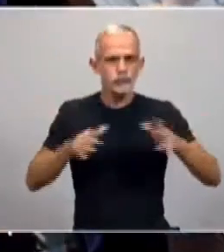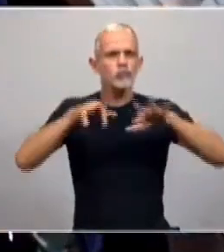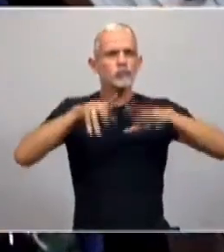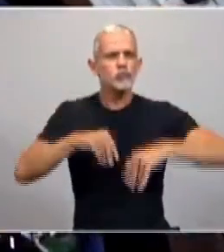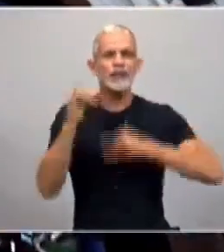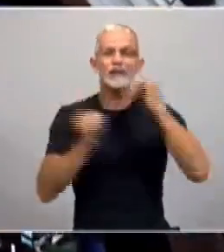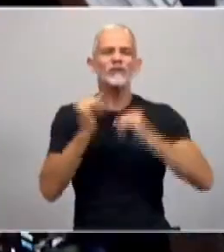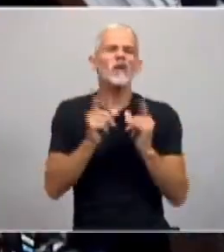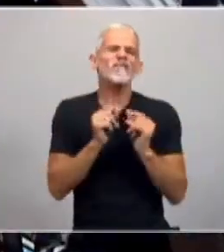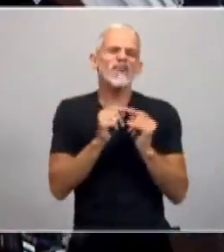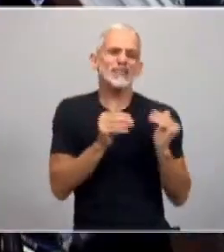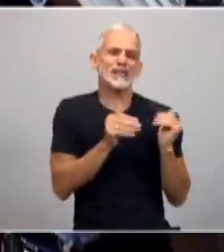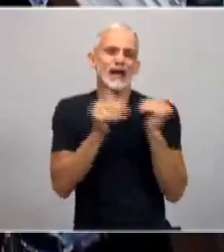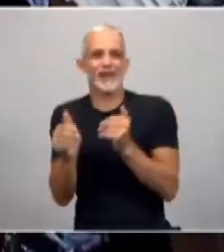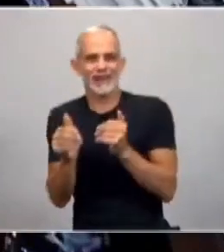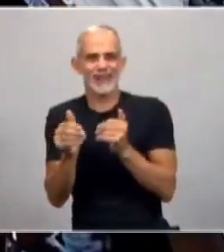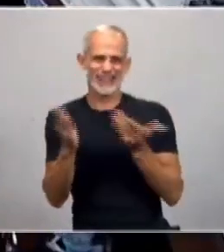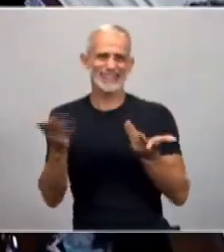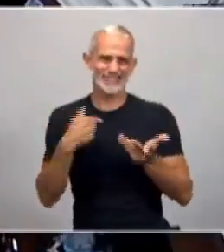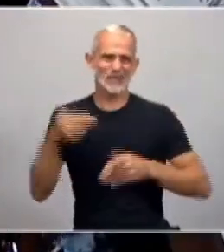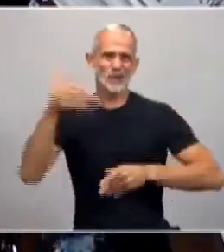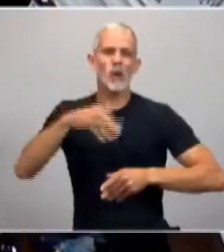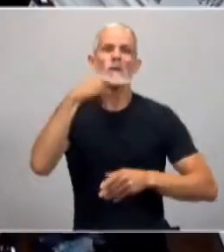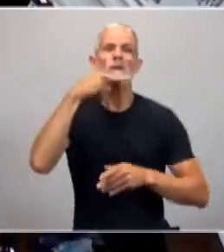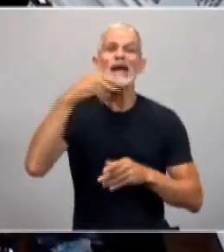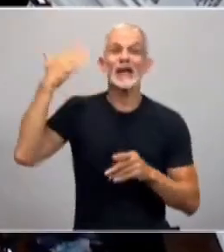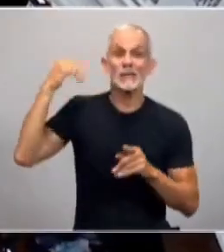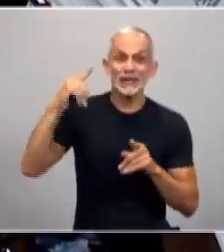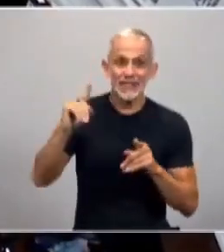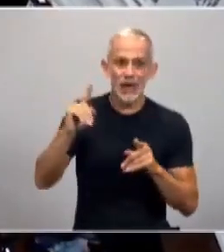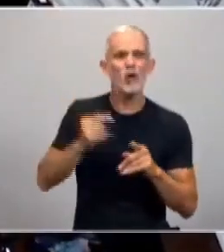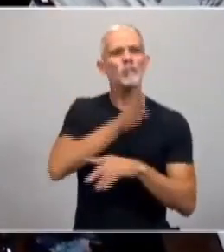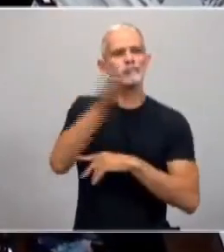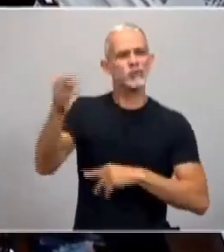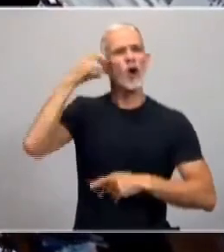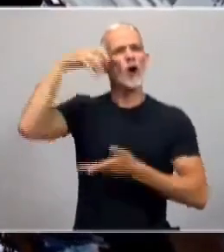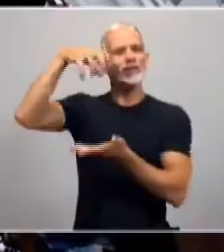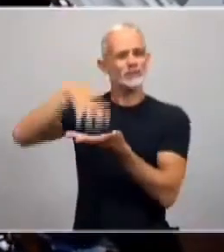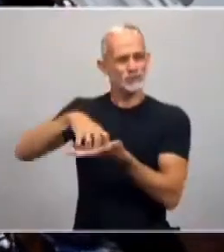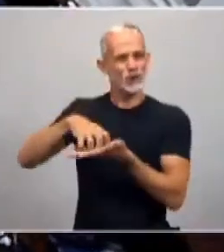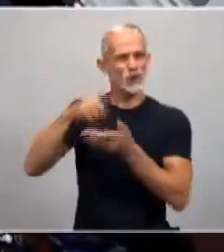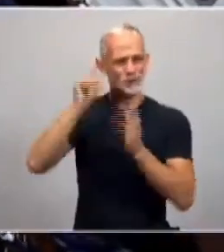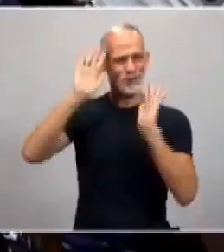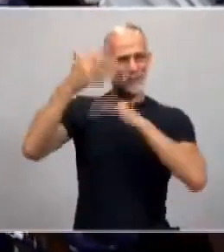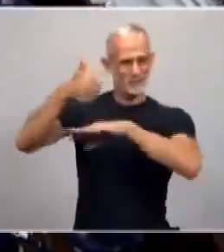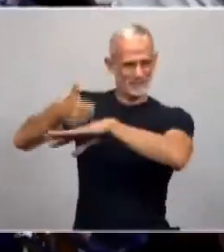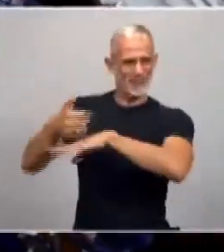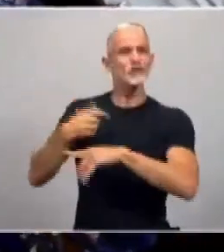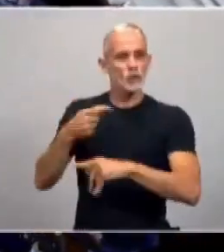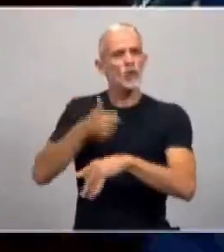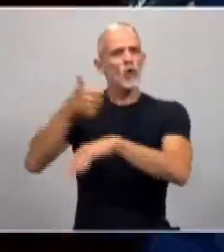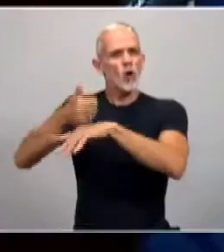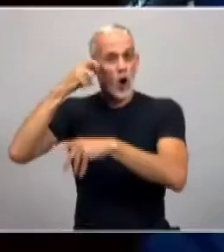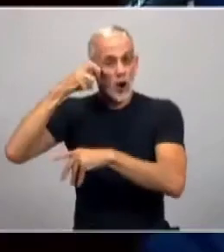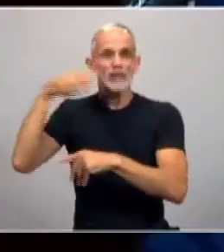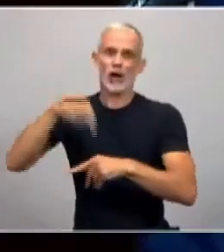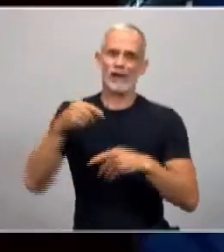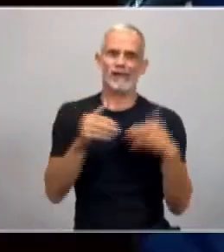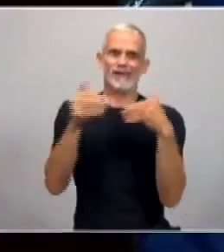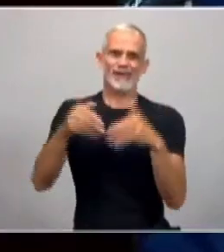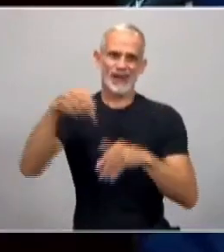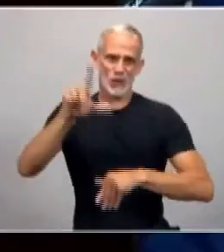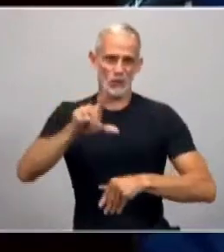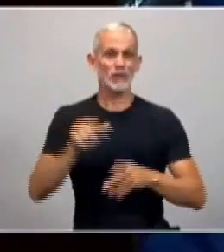esta fecha, lo que me permitió concurrir el viernes pasado al Congreso Nacional. Hoy es la primera apertura